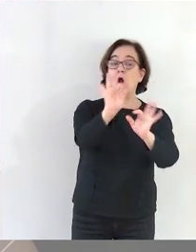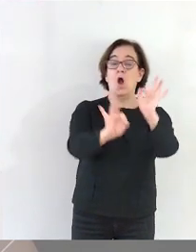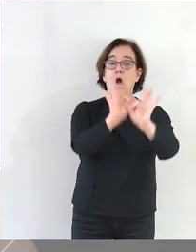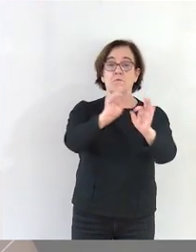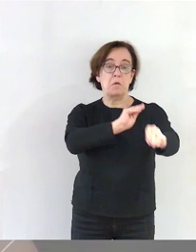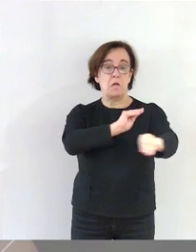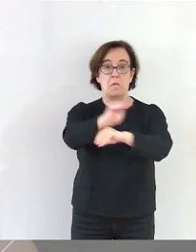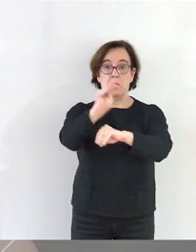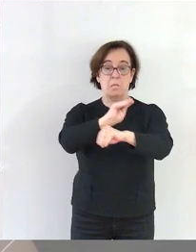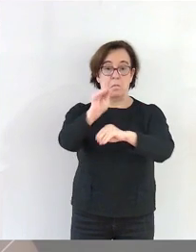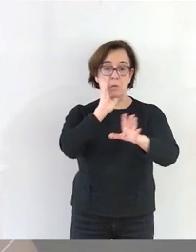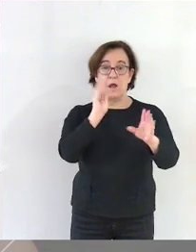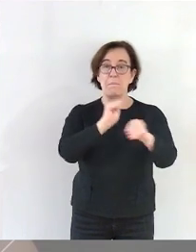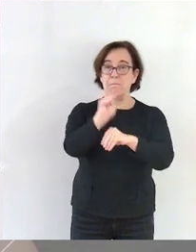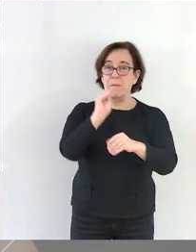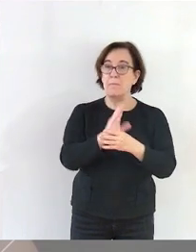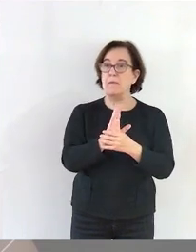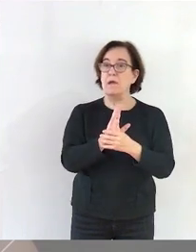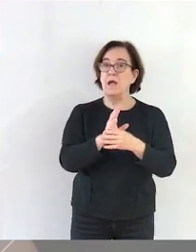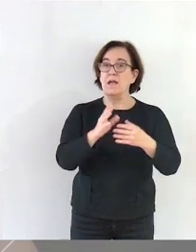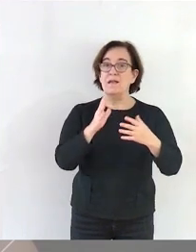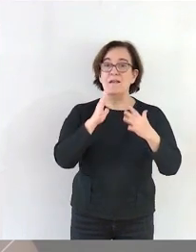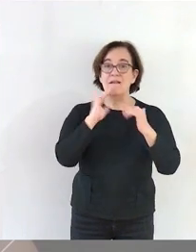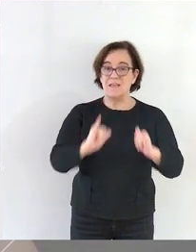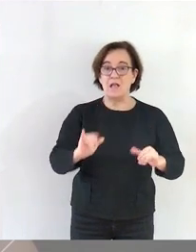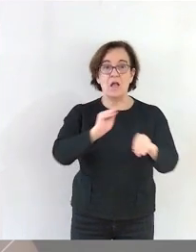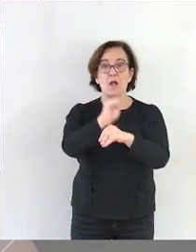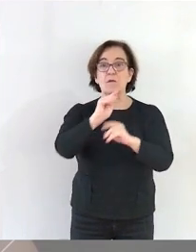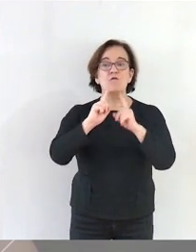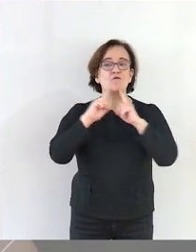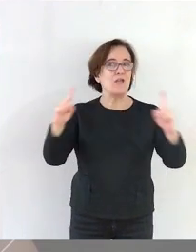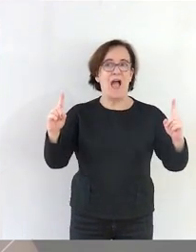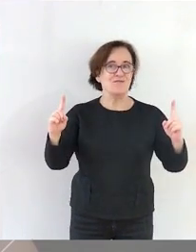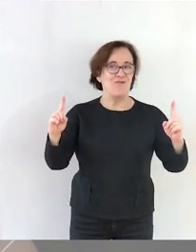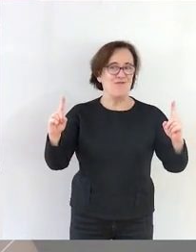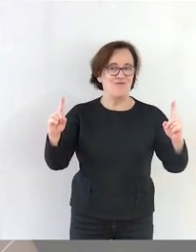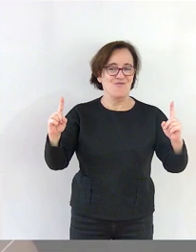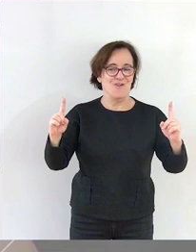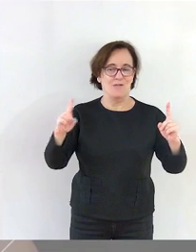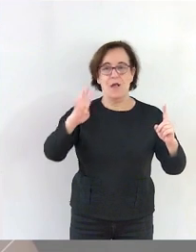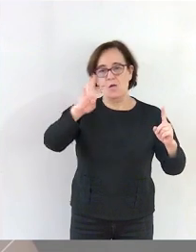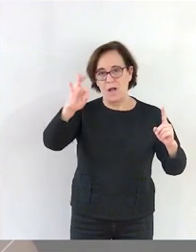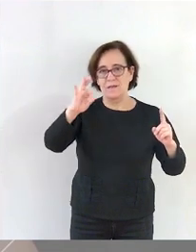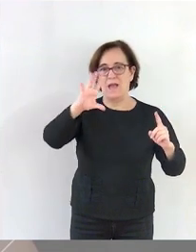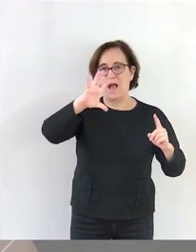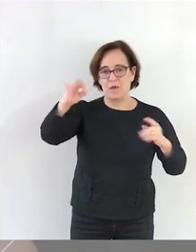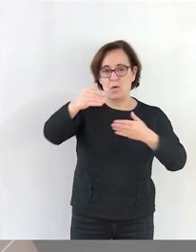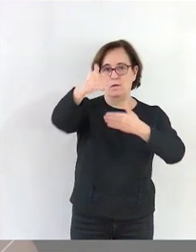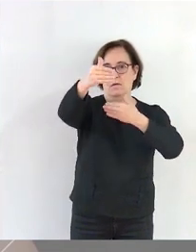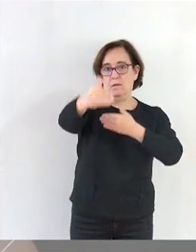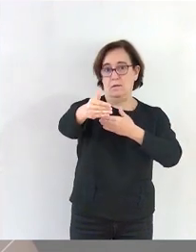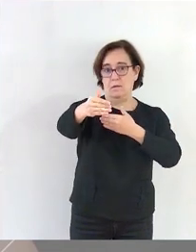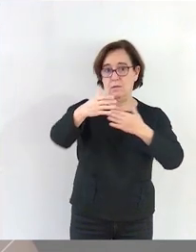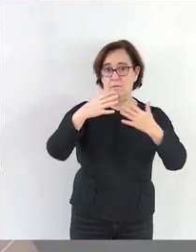inversiones las inversiones En en energía no son inversiones a un año son inversiones a 40 50 años vista